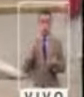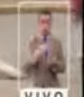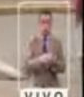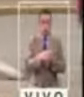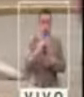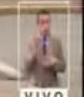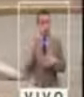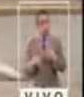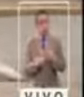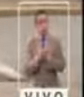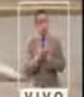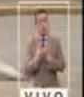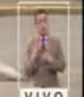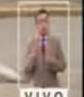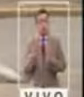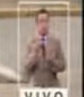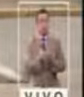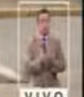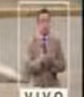un nuevo